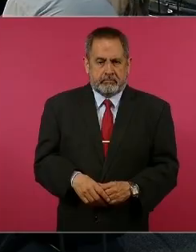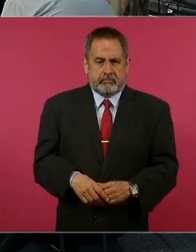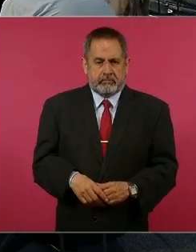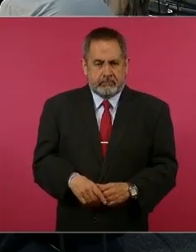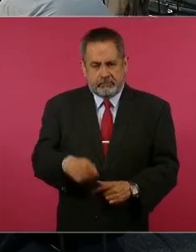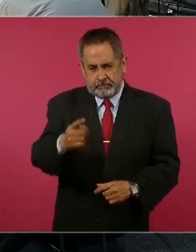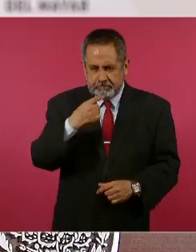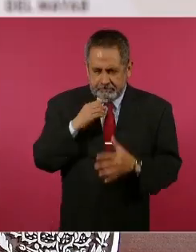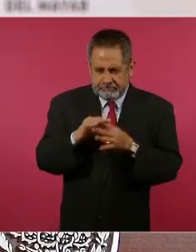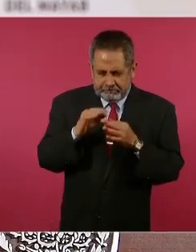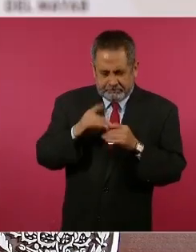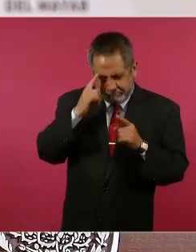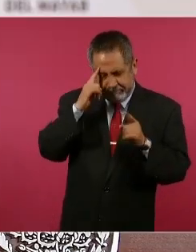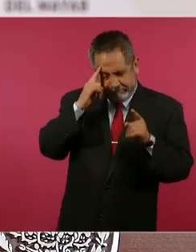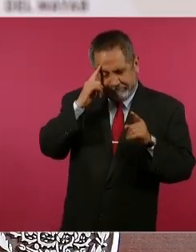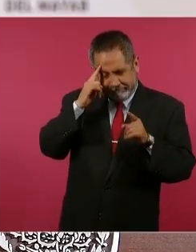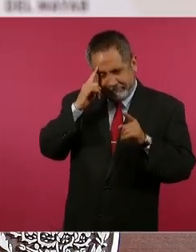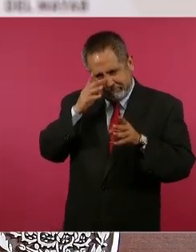me llevan a que